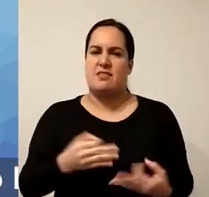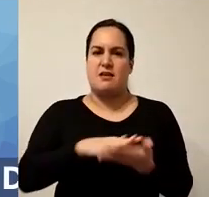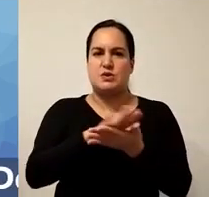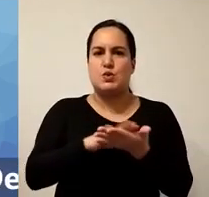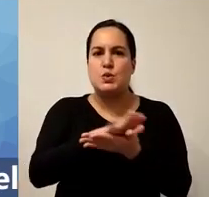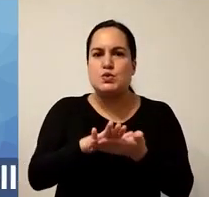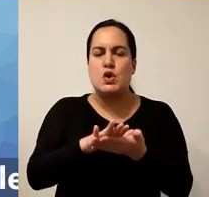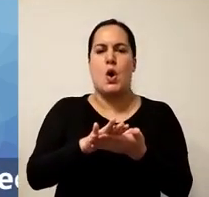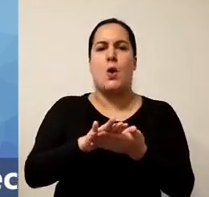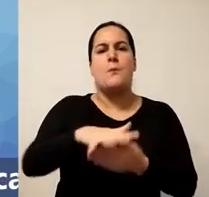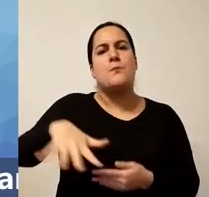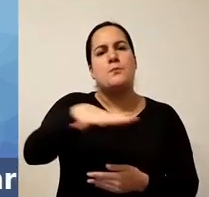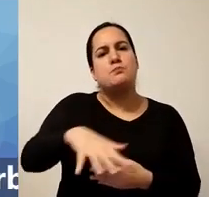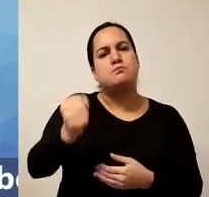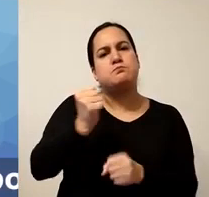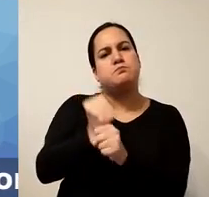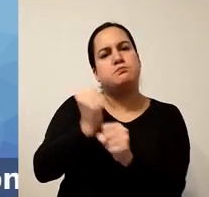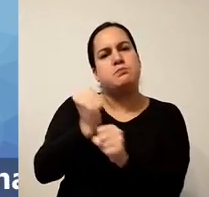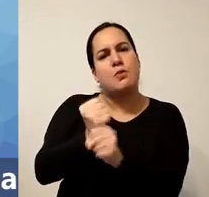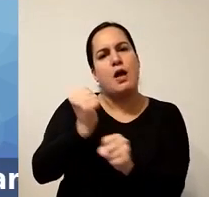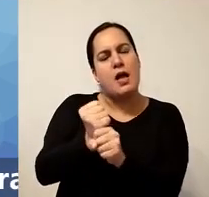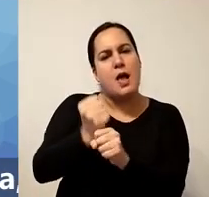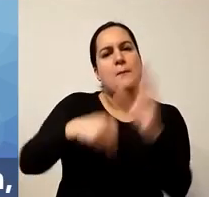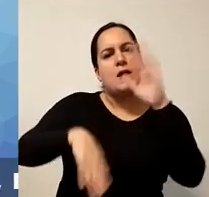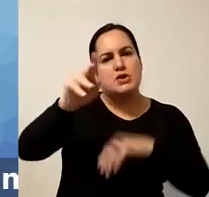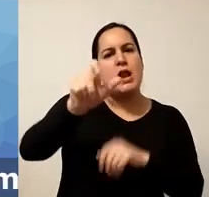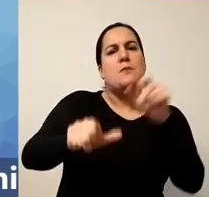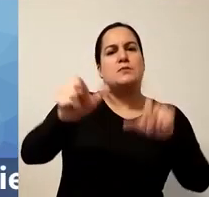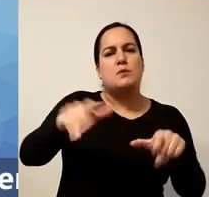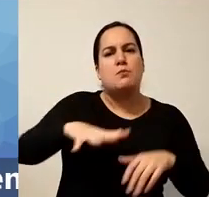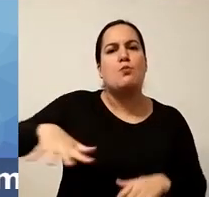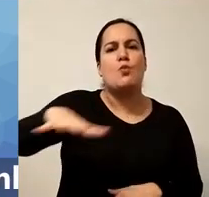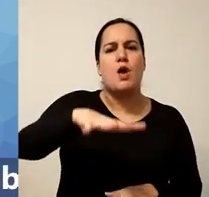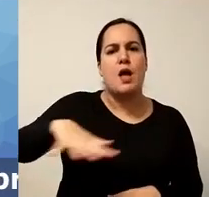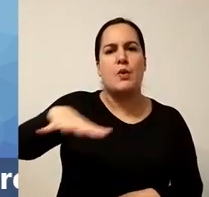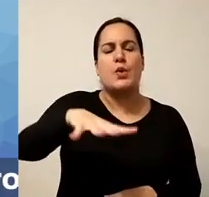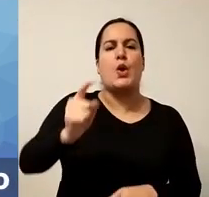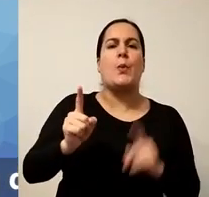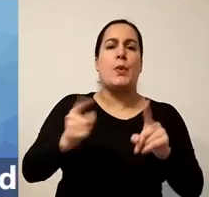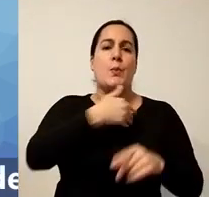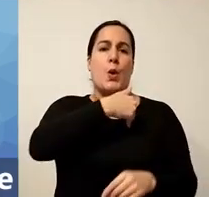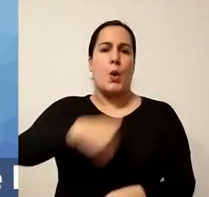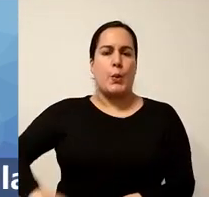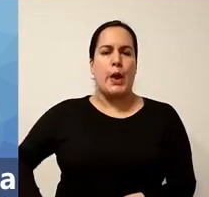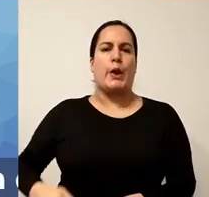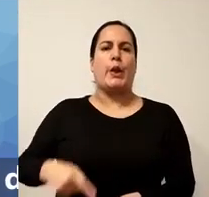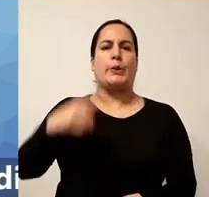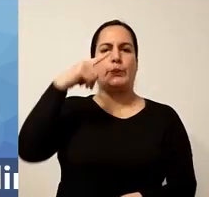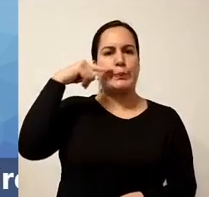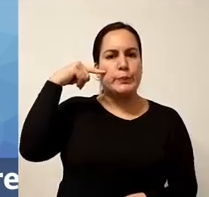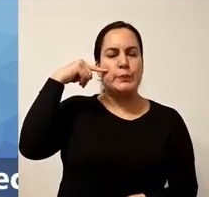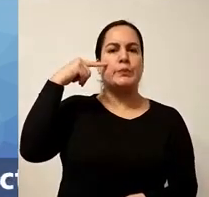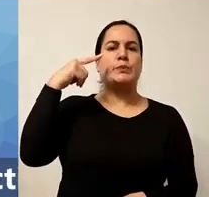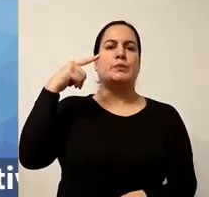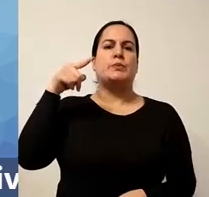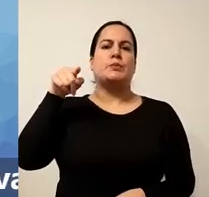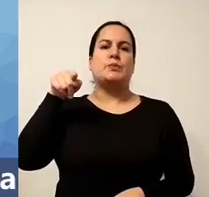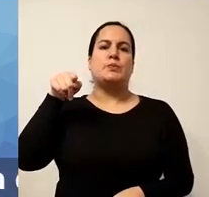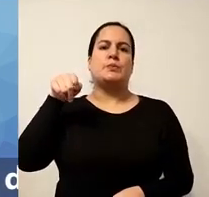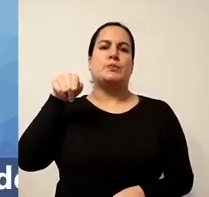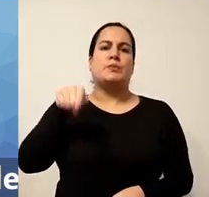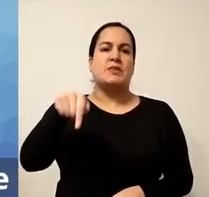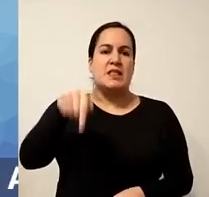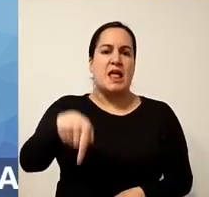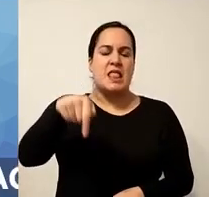que el ahora el fm y es bueno porque quiere cobrar y tampoco podemos creer que el gobierno es soberano